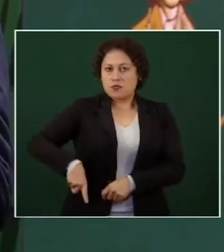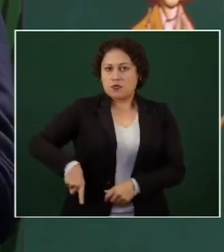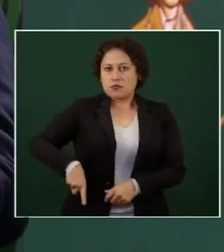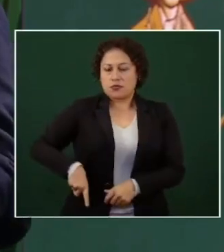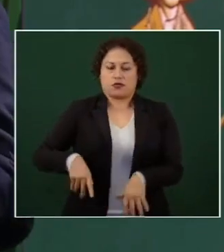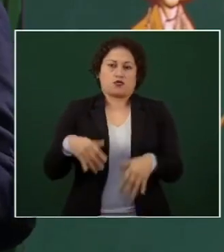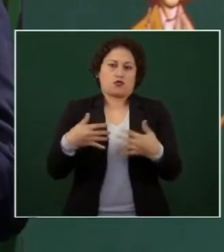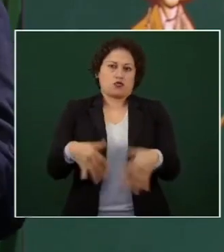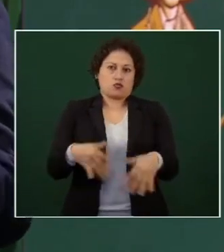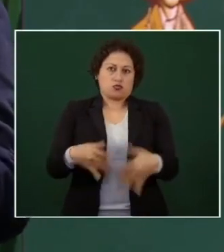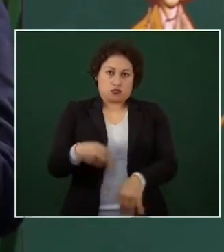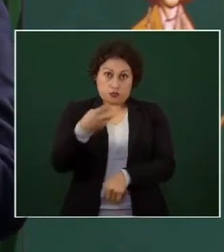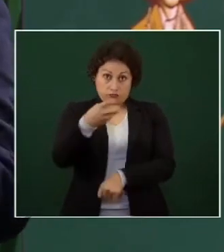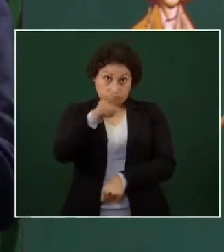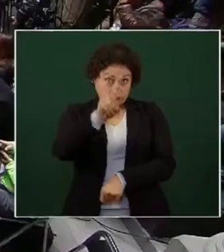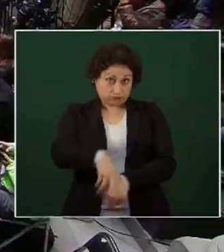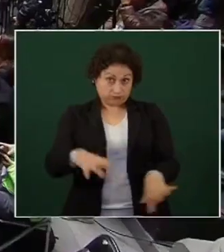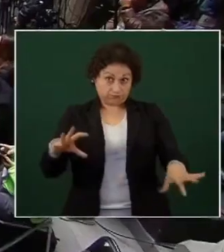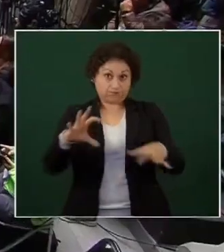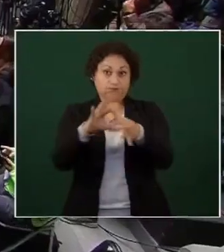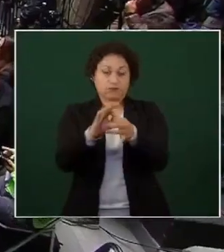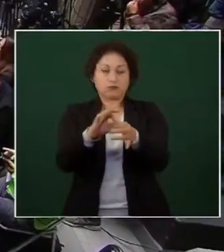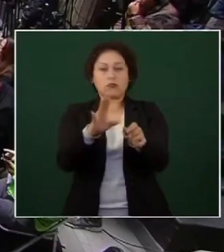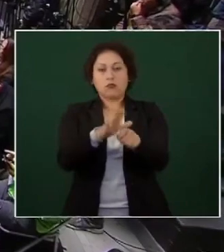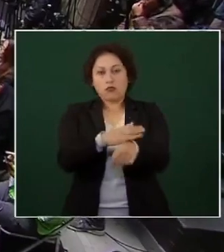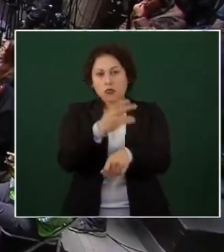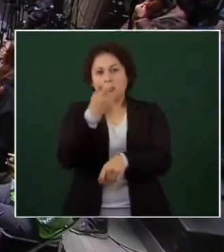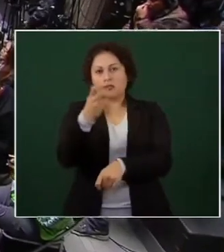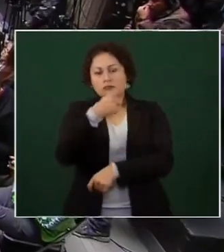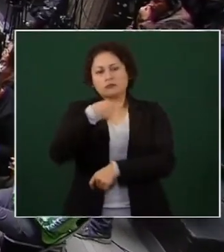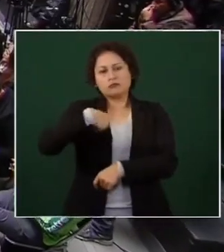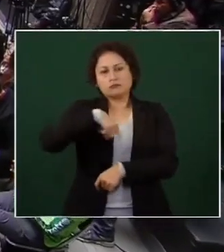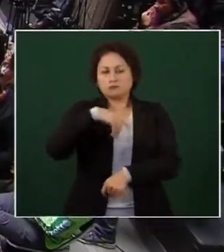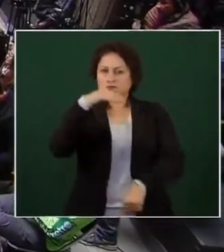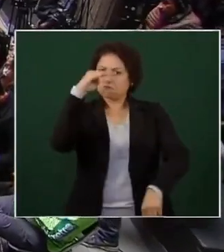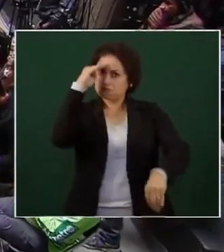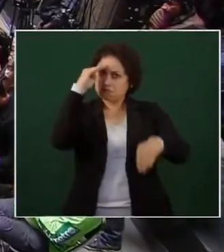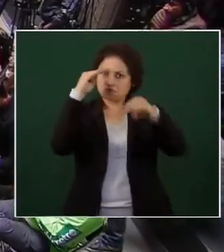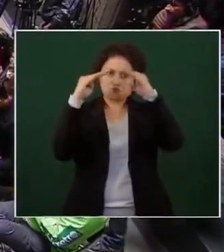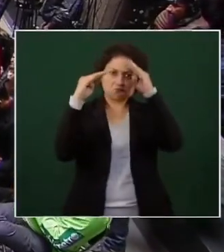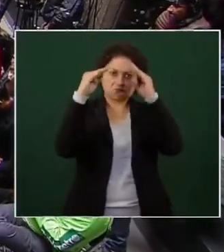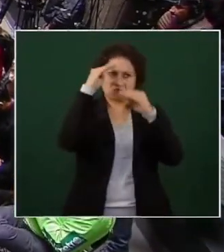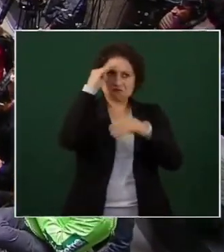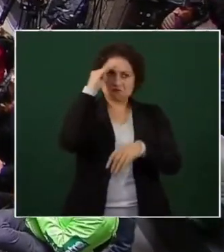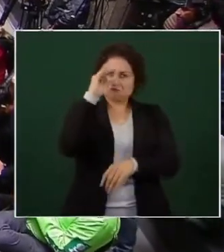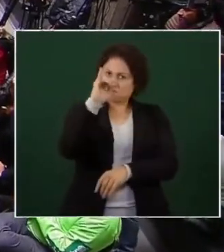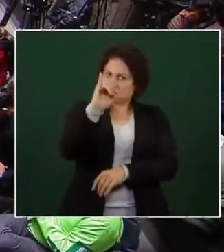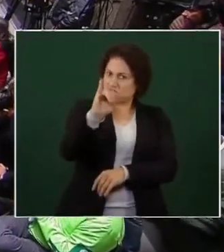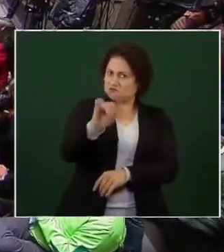Entonces, si bien vale la pena decir, a ver,